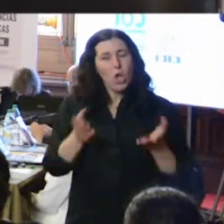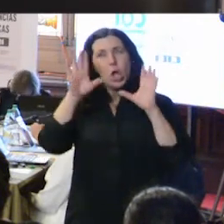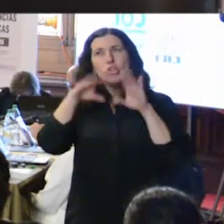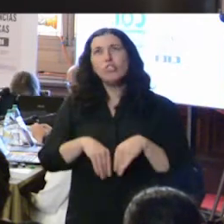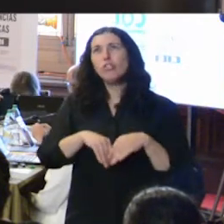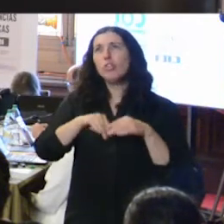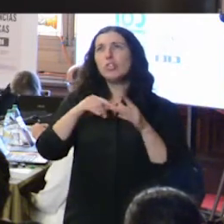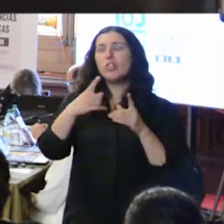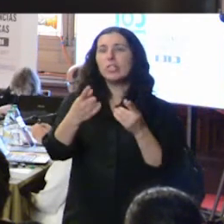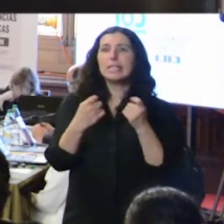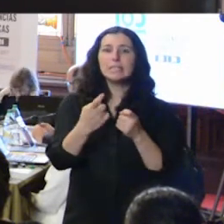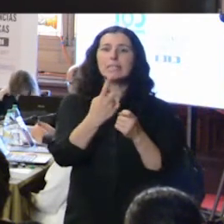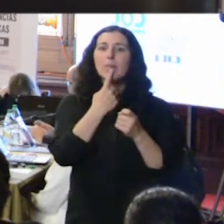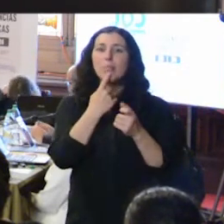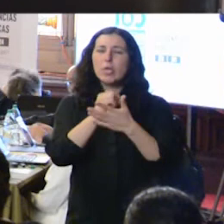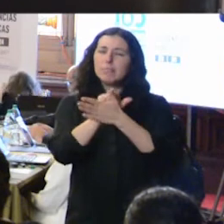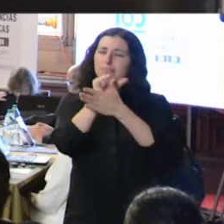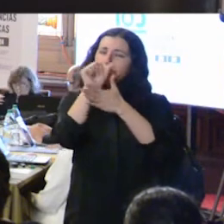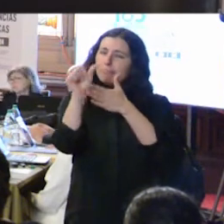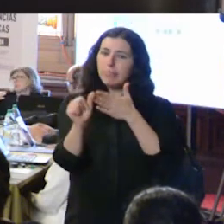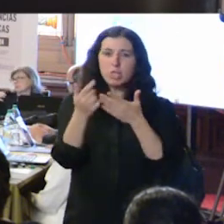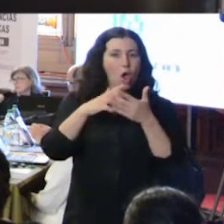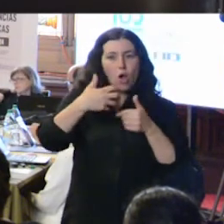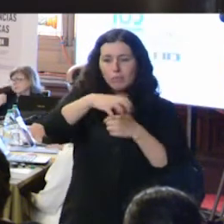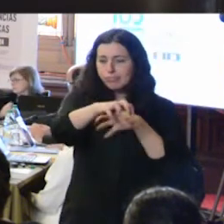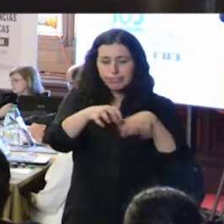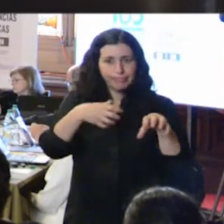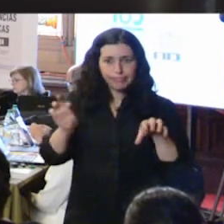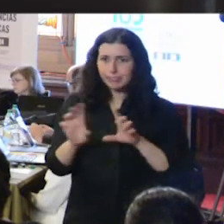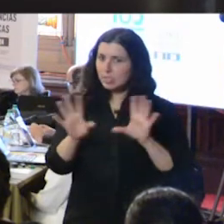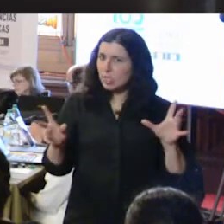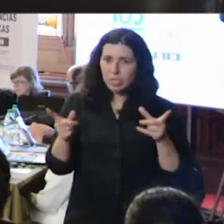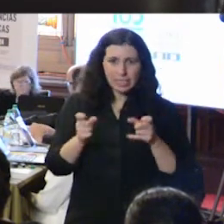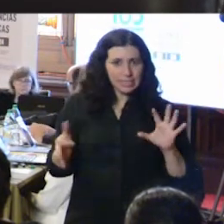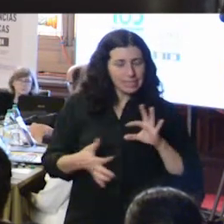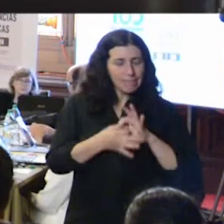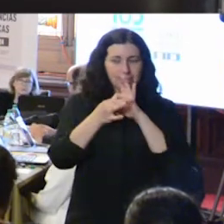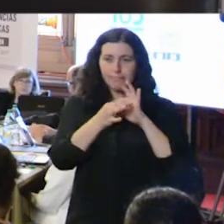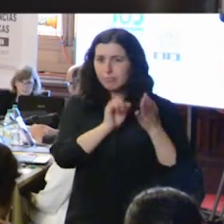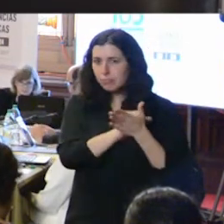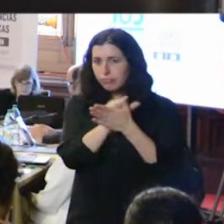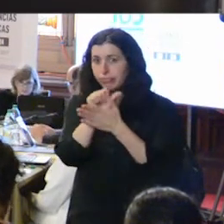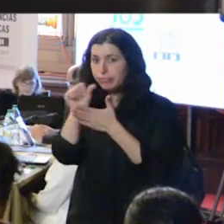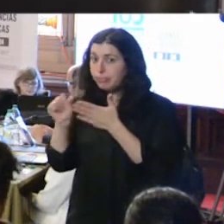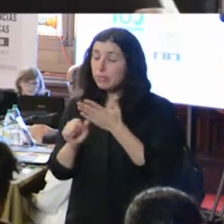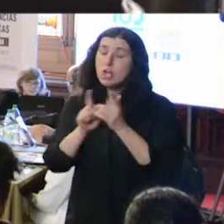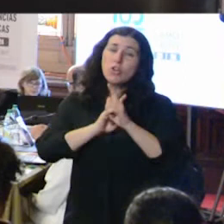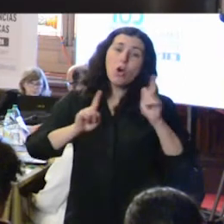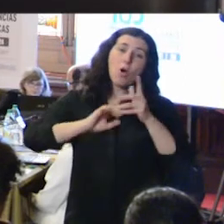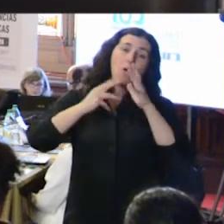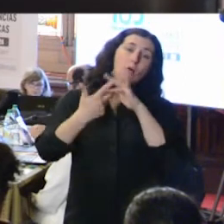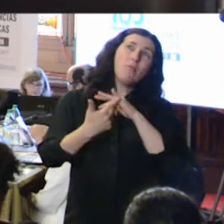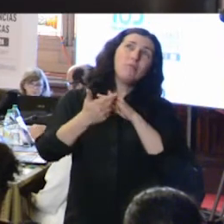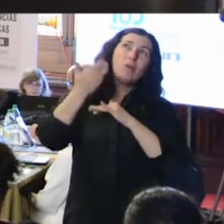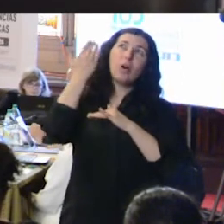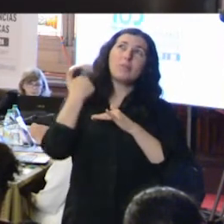integral, esto es importante, y no establecer, como ha ocurrido en algunas ocasiones, con